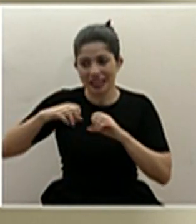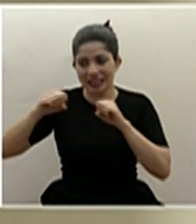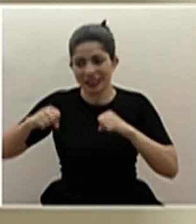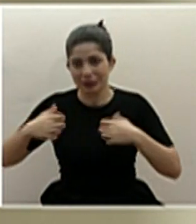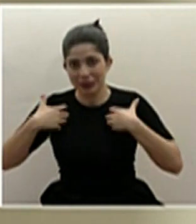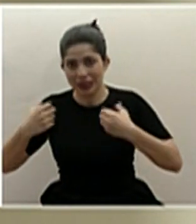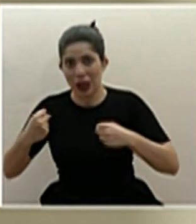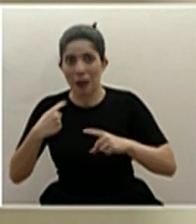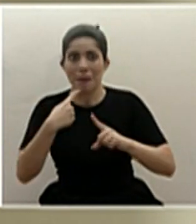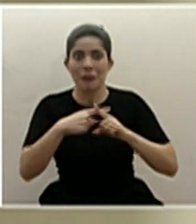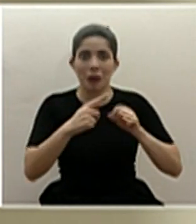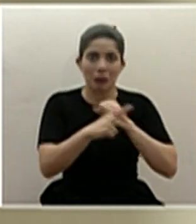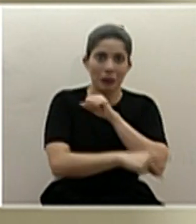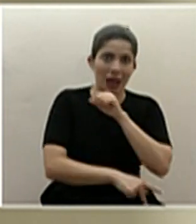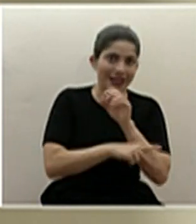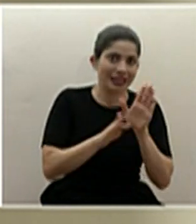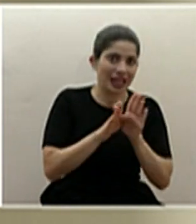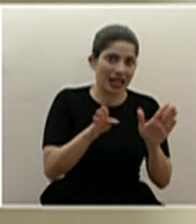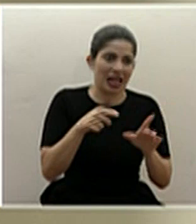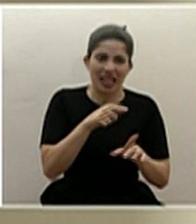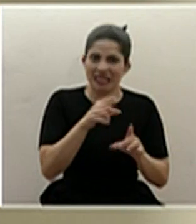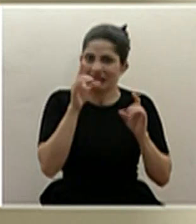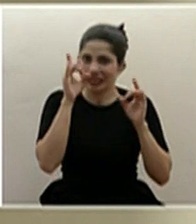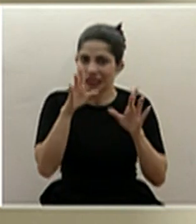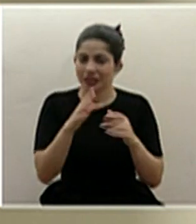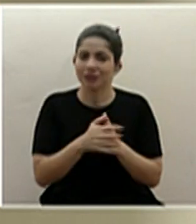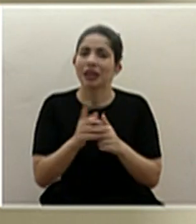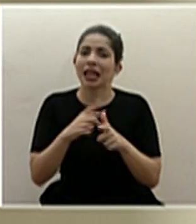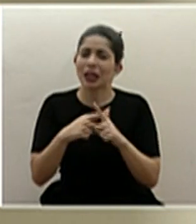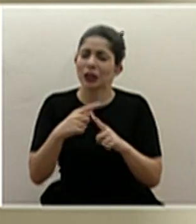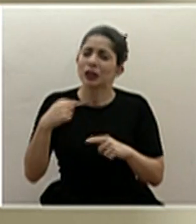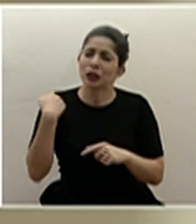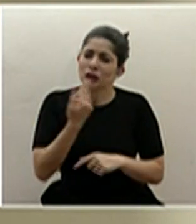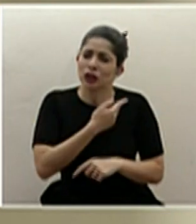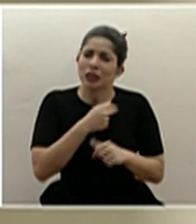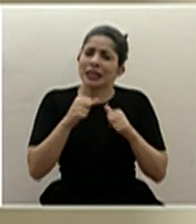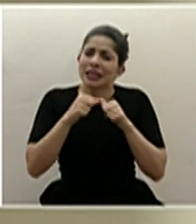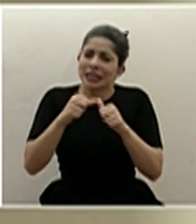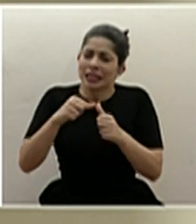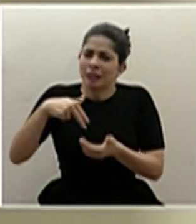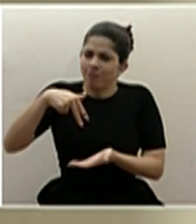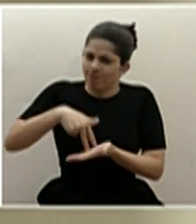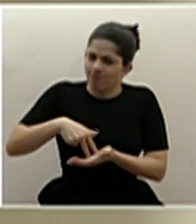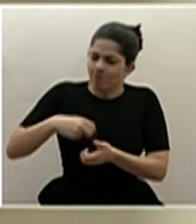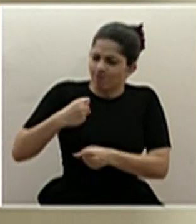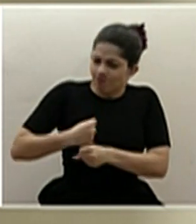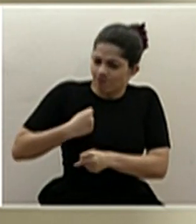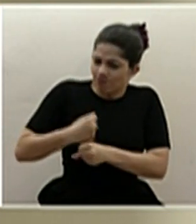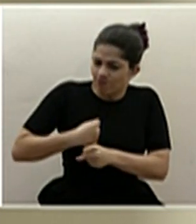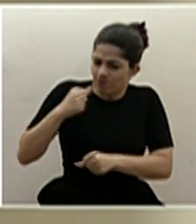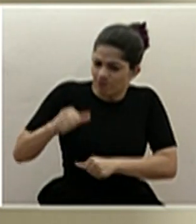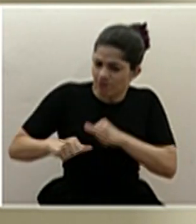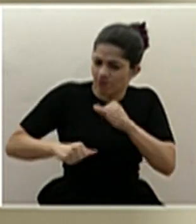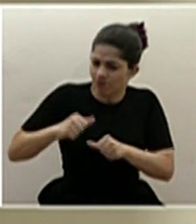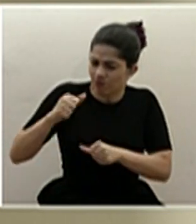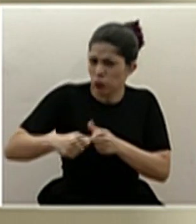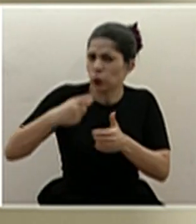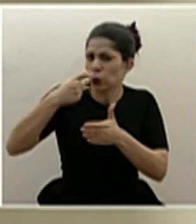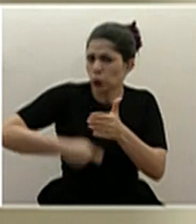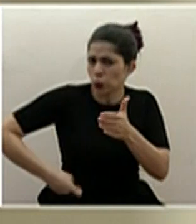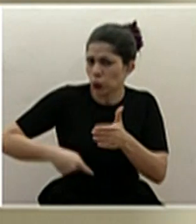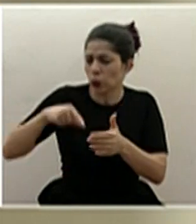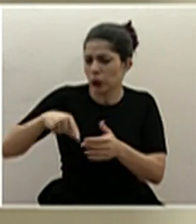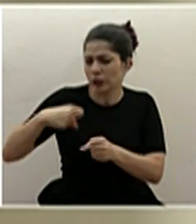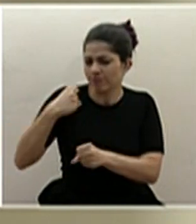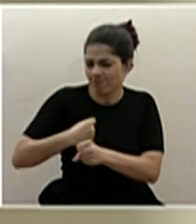para nuestro país en general. Así que sigamos de pie, trabajando todos y todas en esta labor tan ardua, en esta